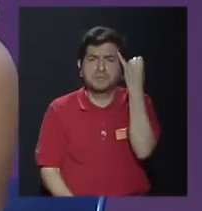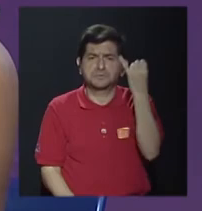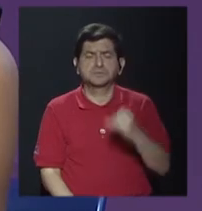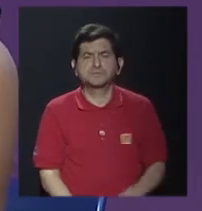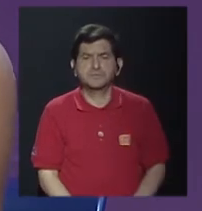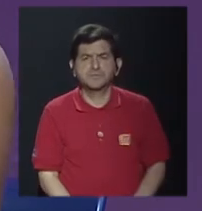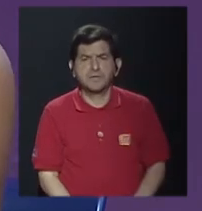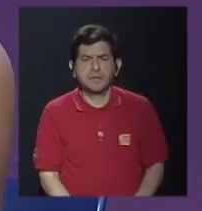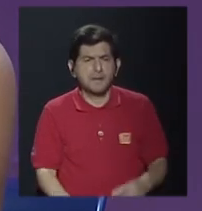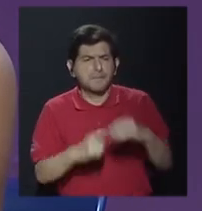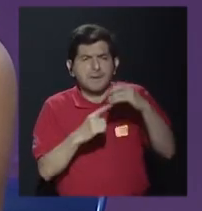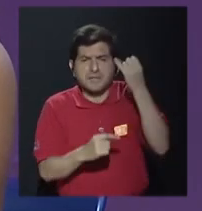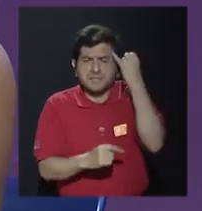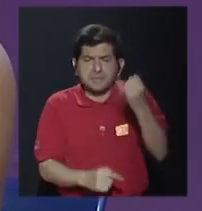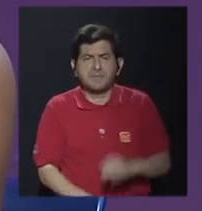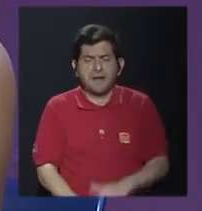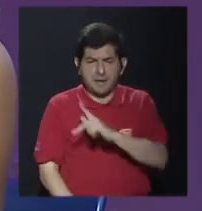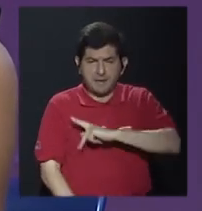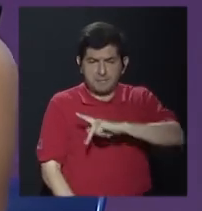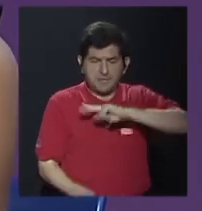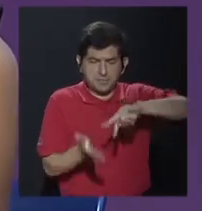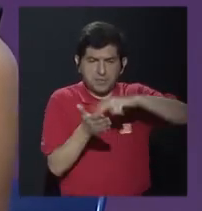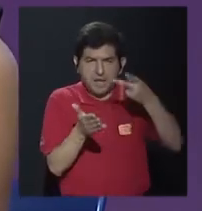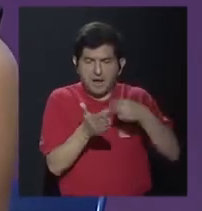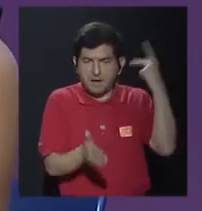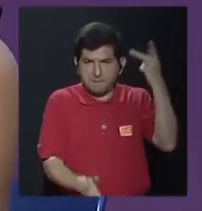la máxima esta, que lo personal es político,